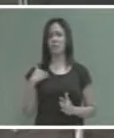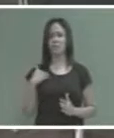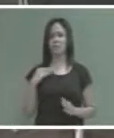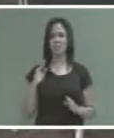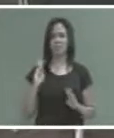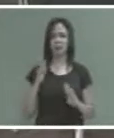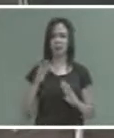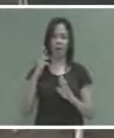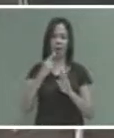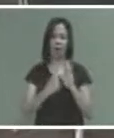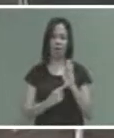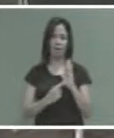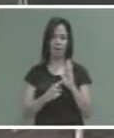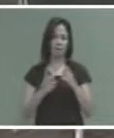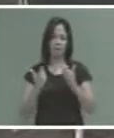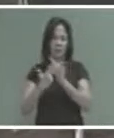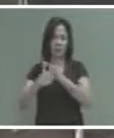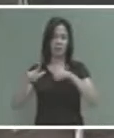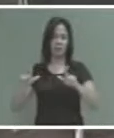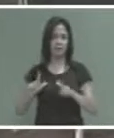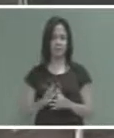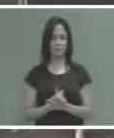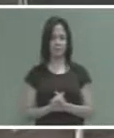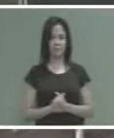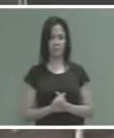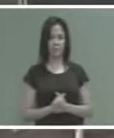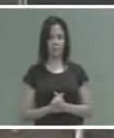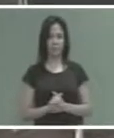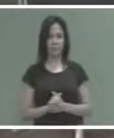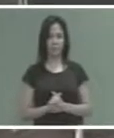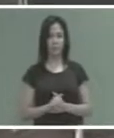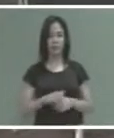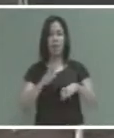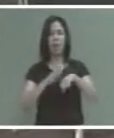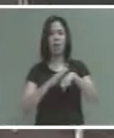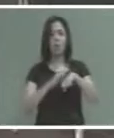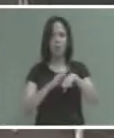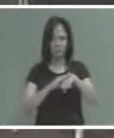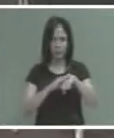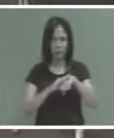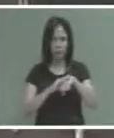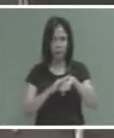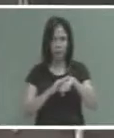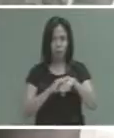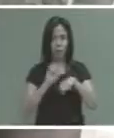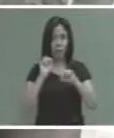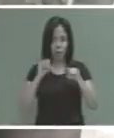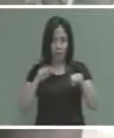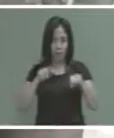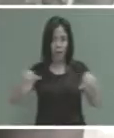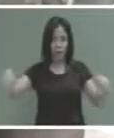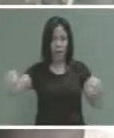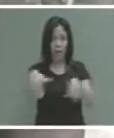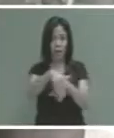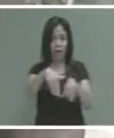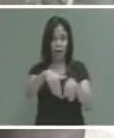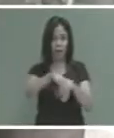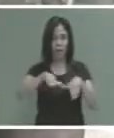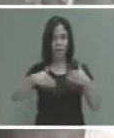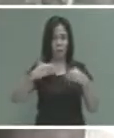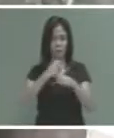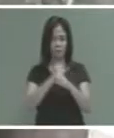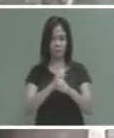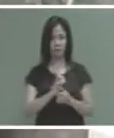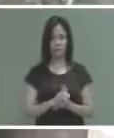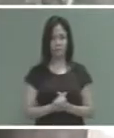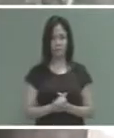pues, en cómo exhibirlas. ¿Y los permisos para exponer en la calle, cómo los obtenían? No, este era el distrito